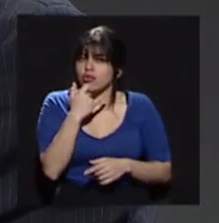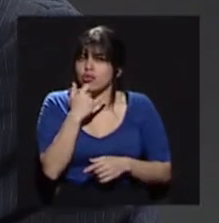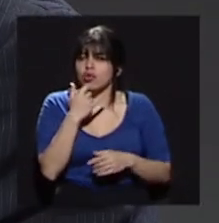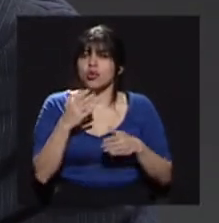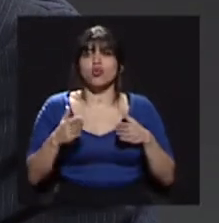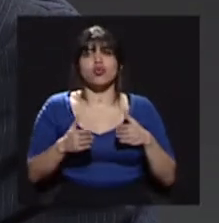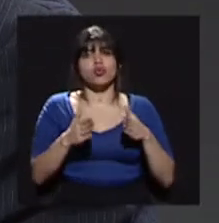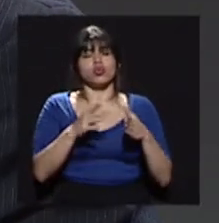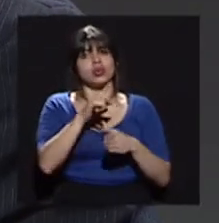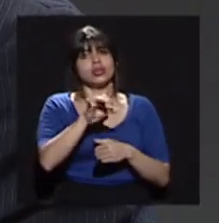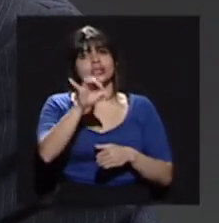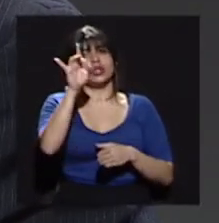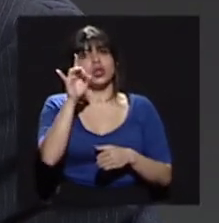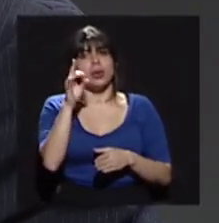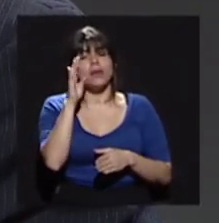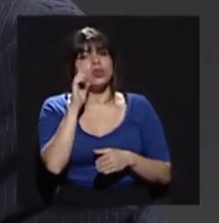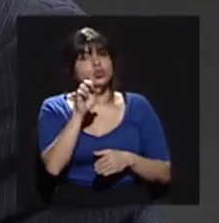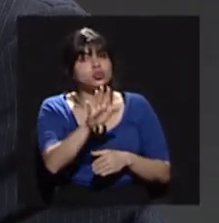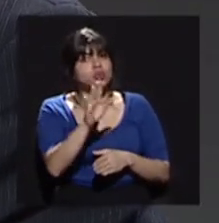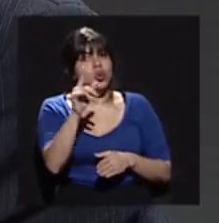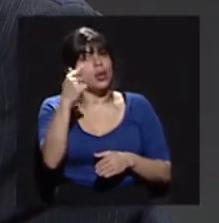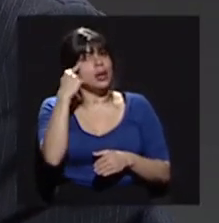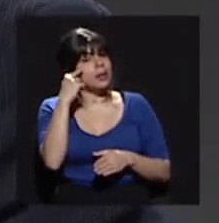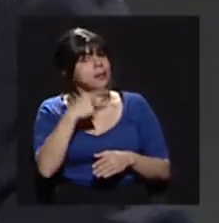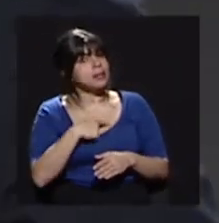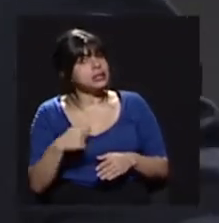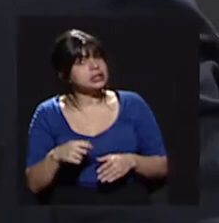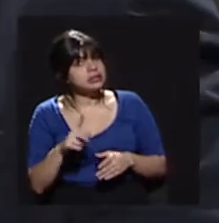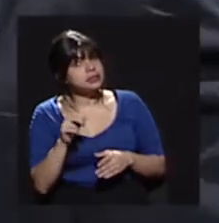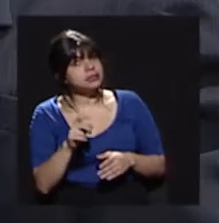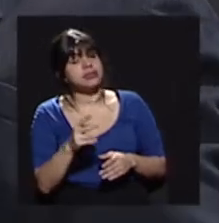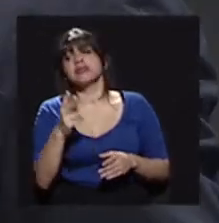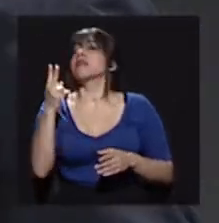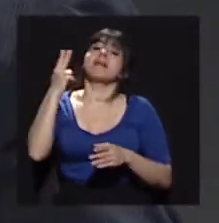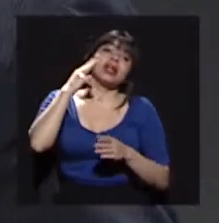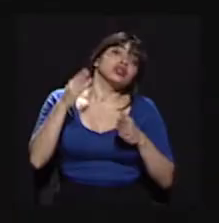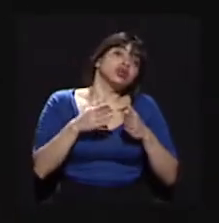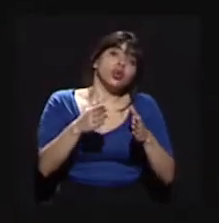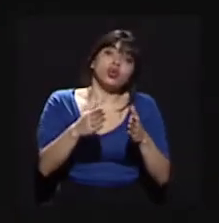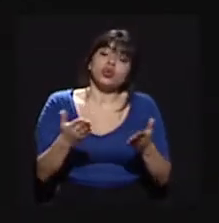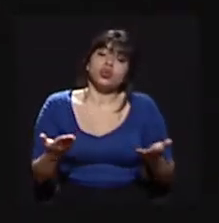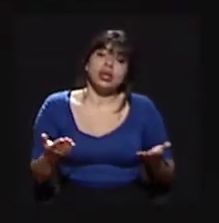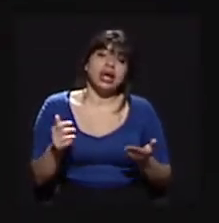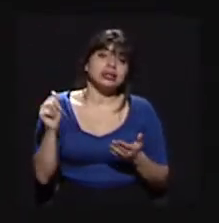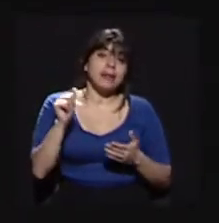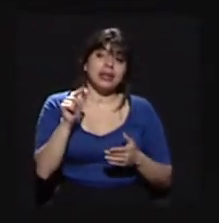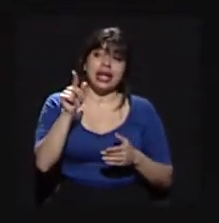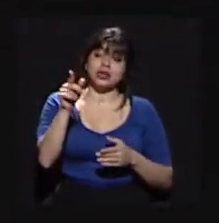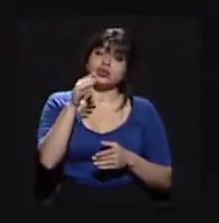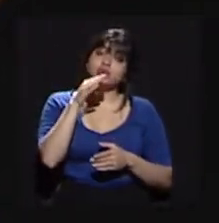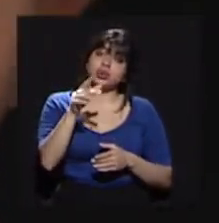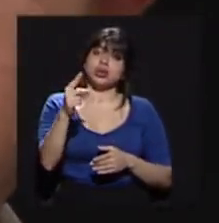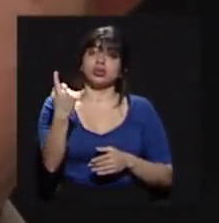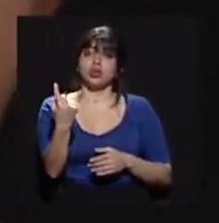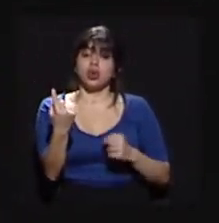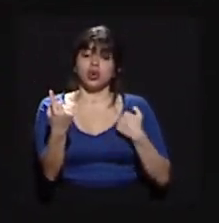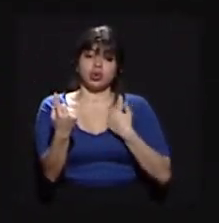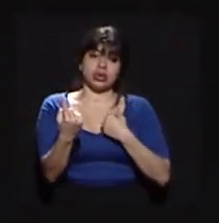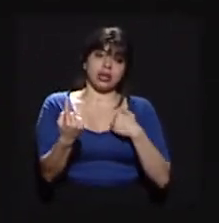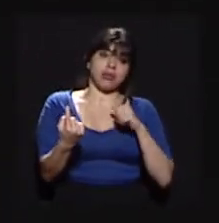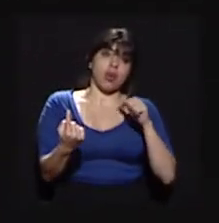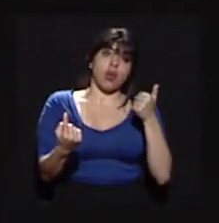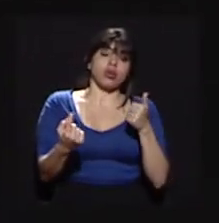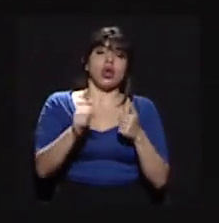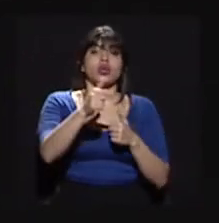escogida por su gobierno presidente solís viena son rotas don alberto esa que usted sugería nosotros tenemos